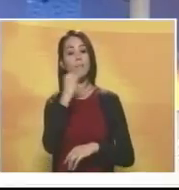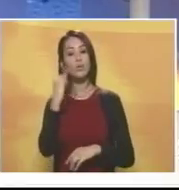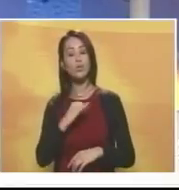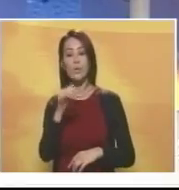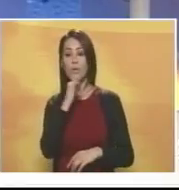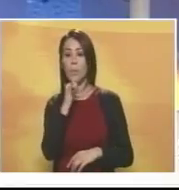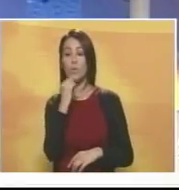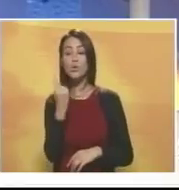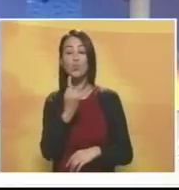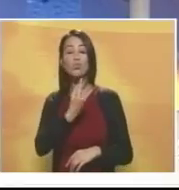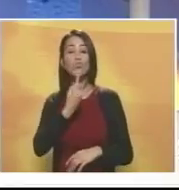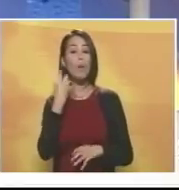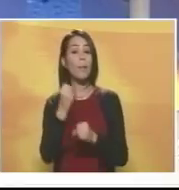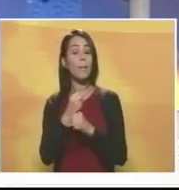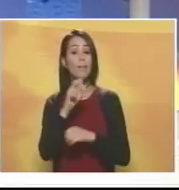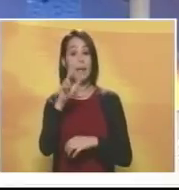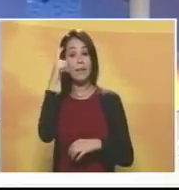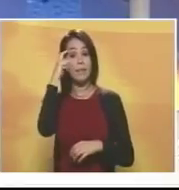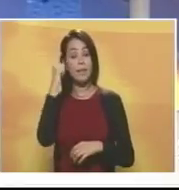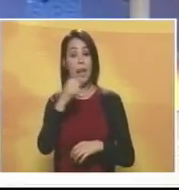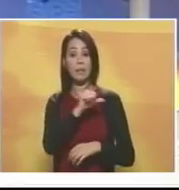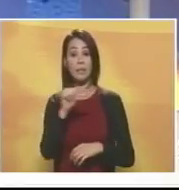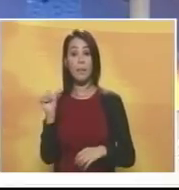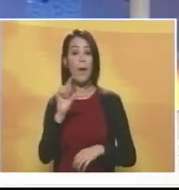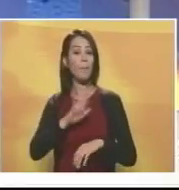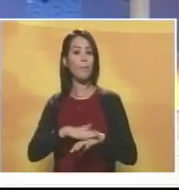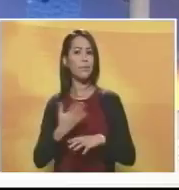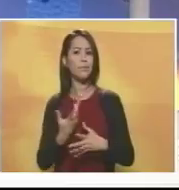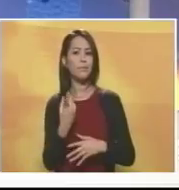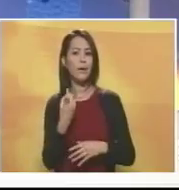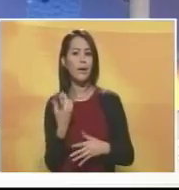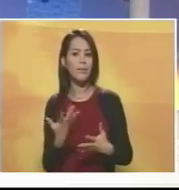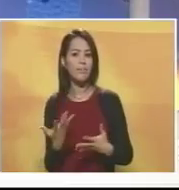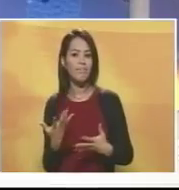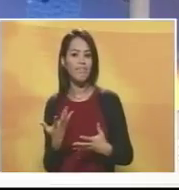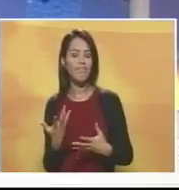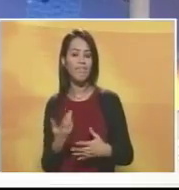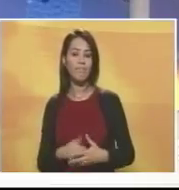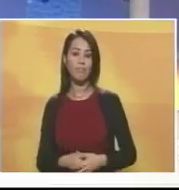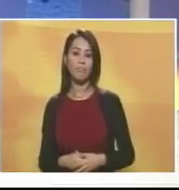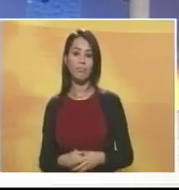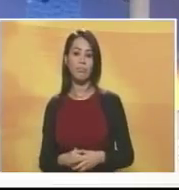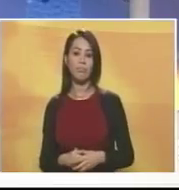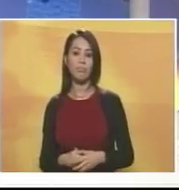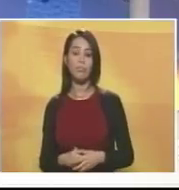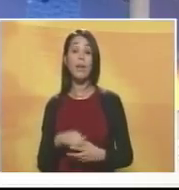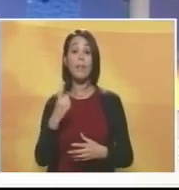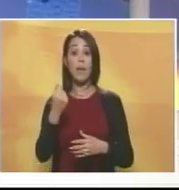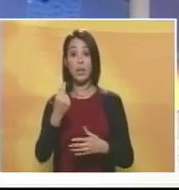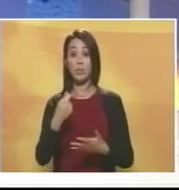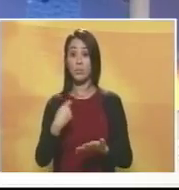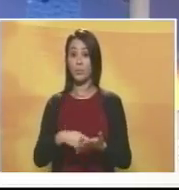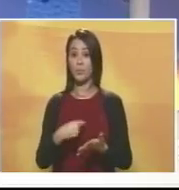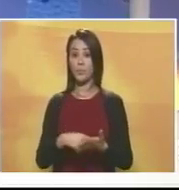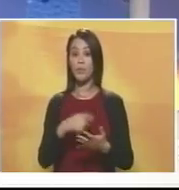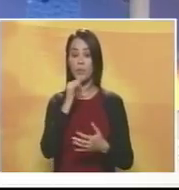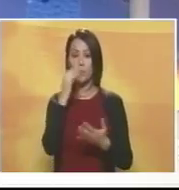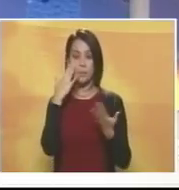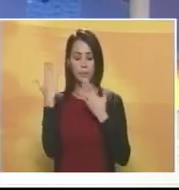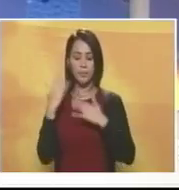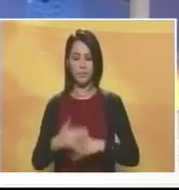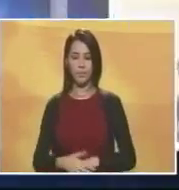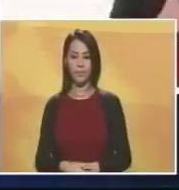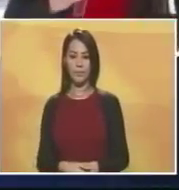que solo trabajarán 3 días a la semana por falta de escasez y falta de insumos. Jenny Soto nos tiene el